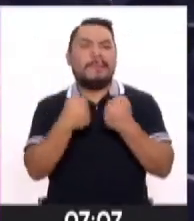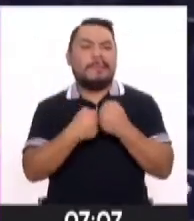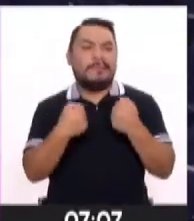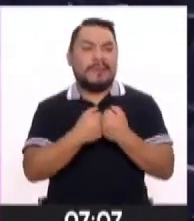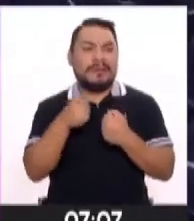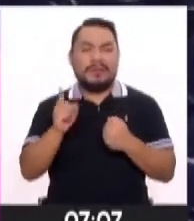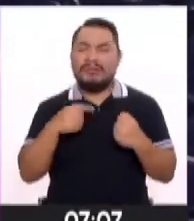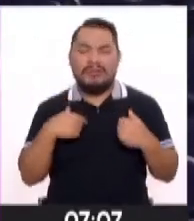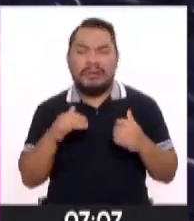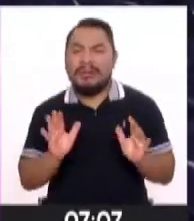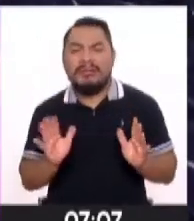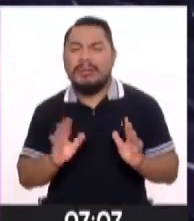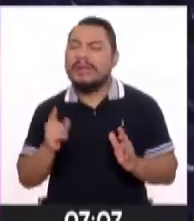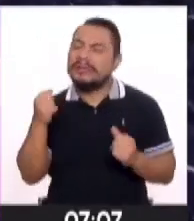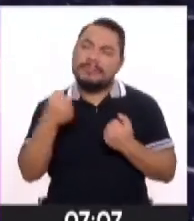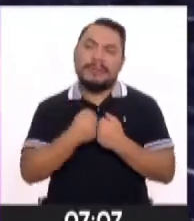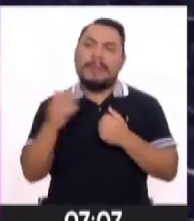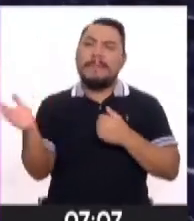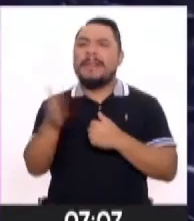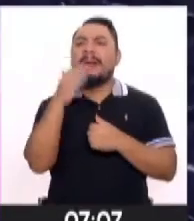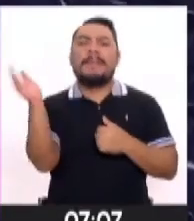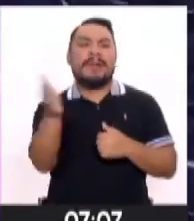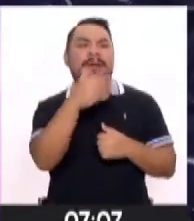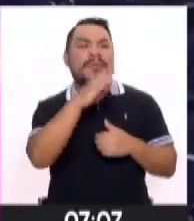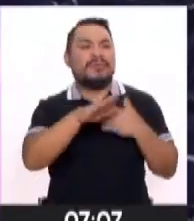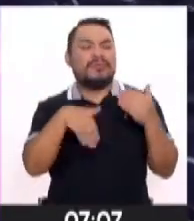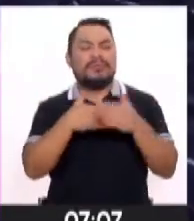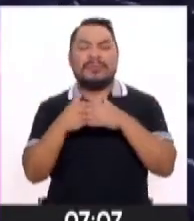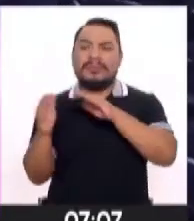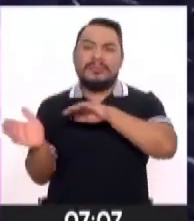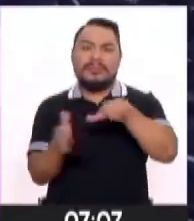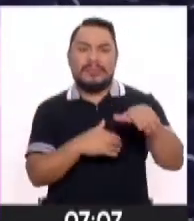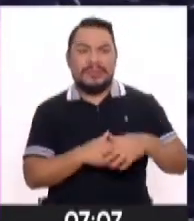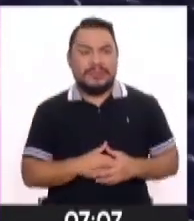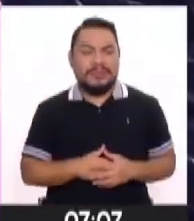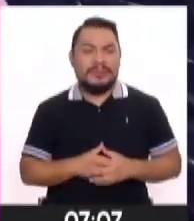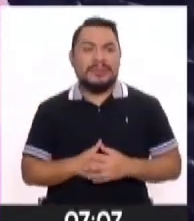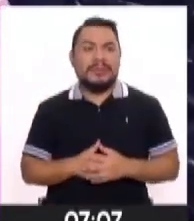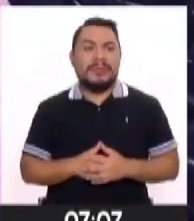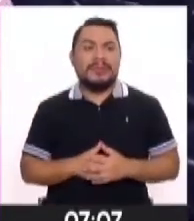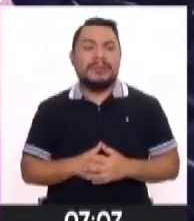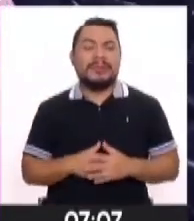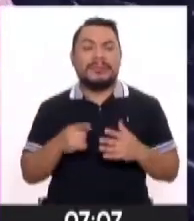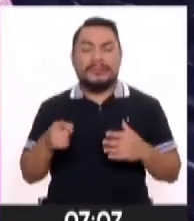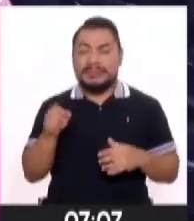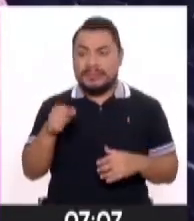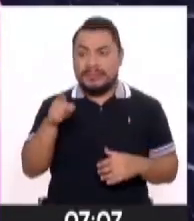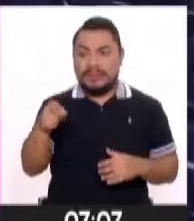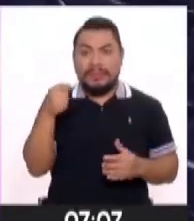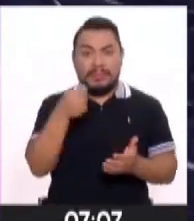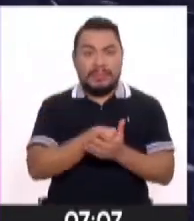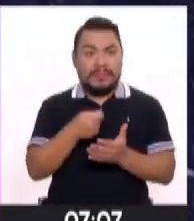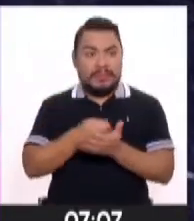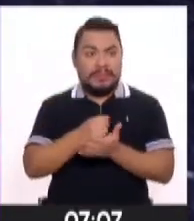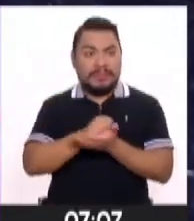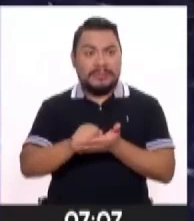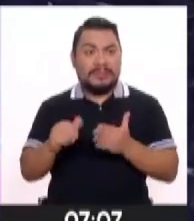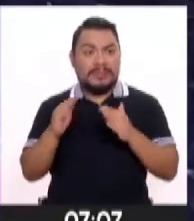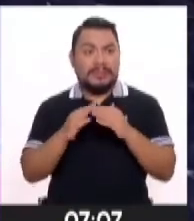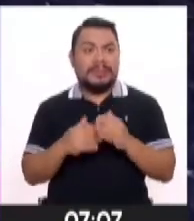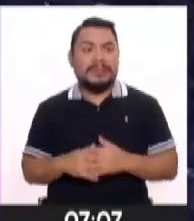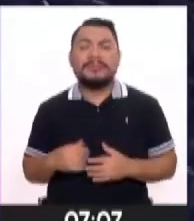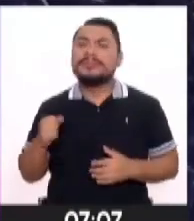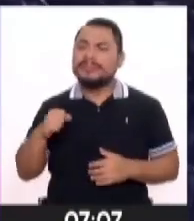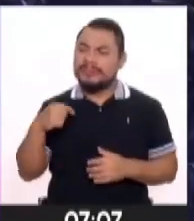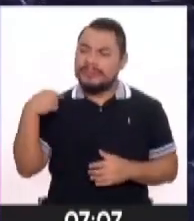que no querían, se han perdido cosas, se han llevado lo que han sacado. No, pero me refiero al trato que tenían ustedes, o sea, ¿ustedes le pagaban una mensualidad o cómo era?